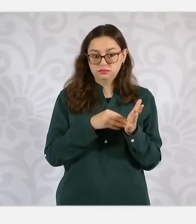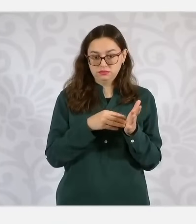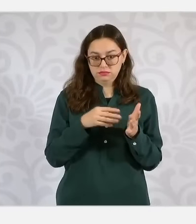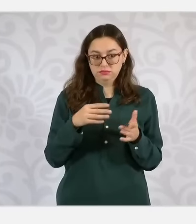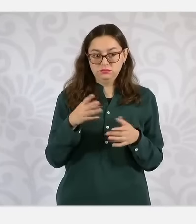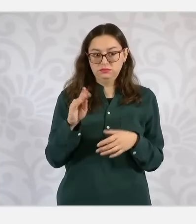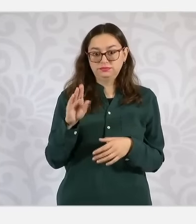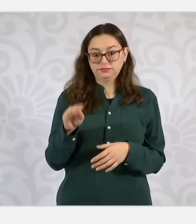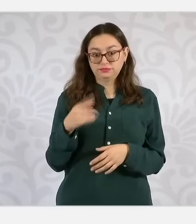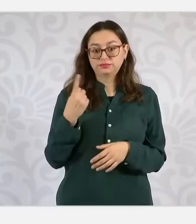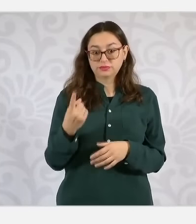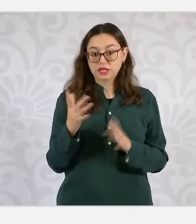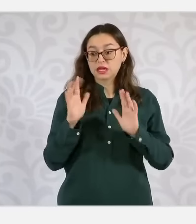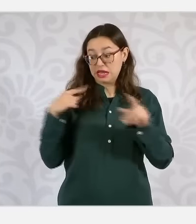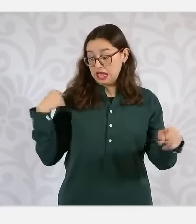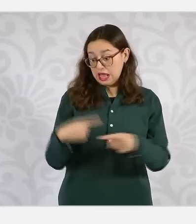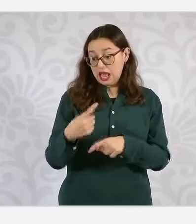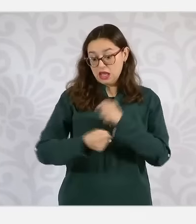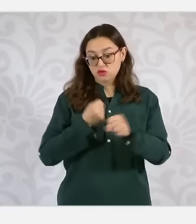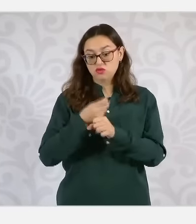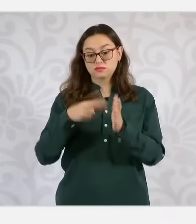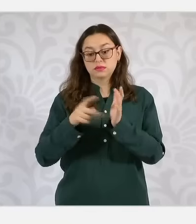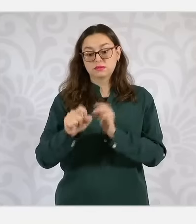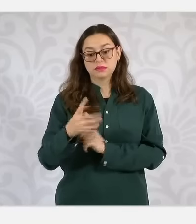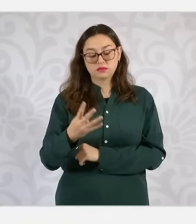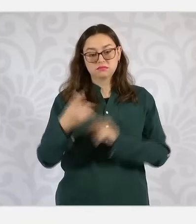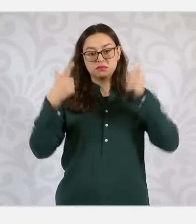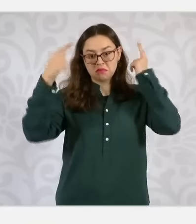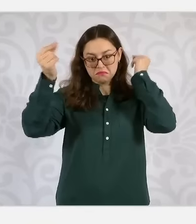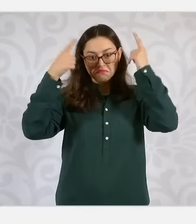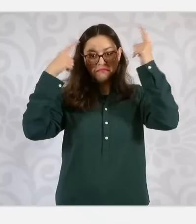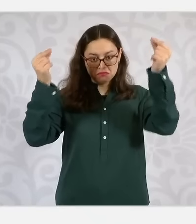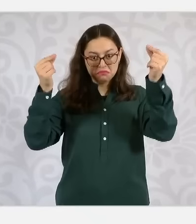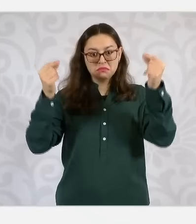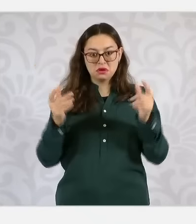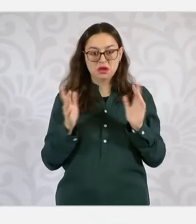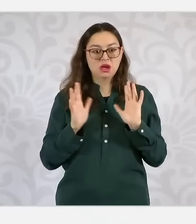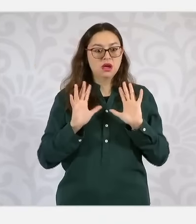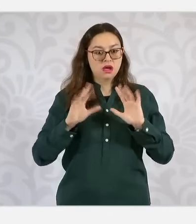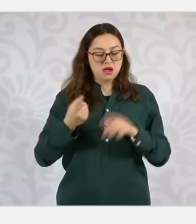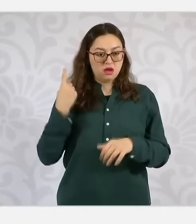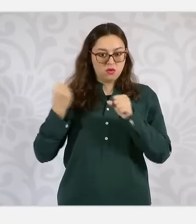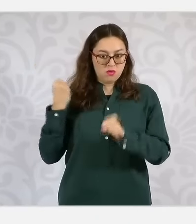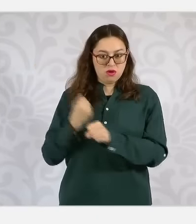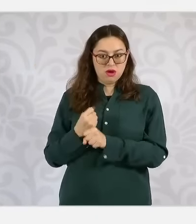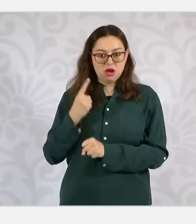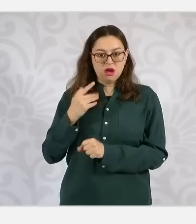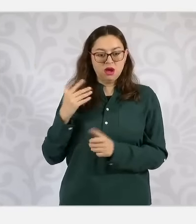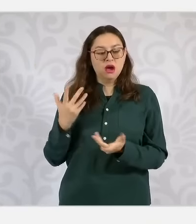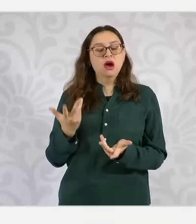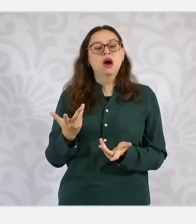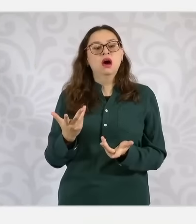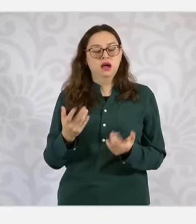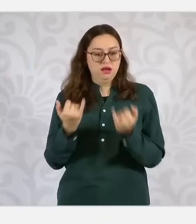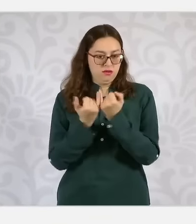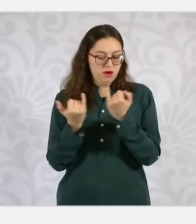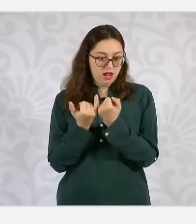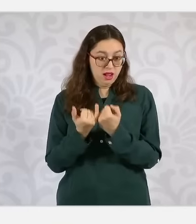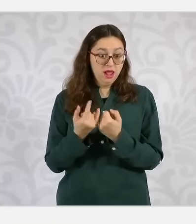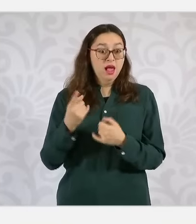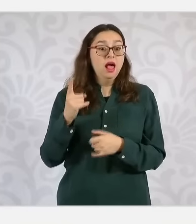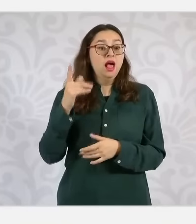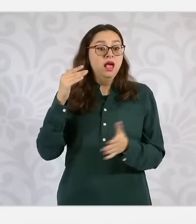4,091 que se han titulado este año. En este año, el año pasado, 1,652 docentes en el mapa.